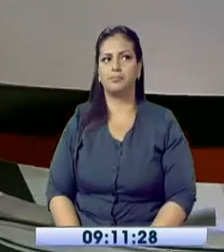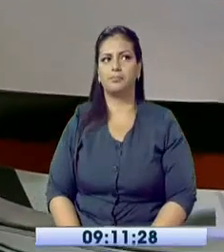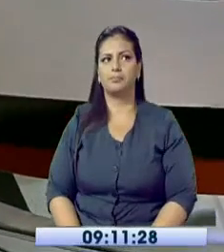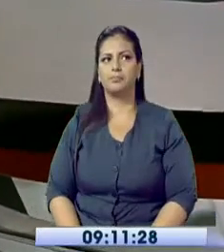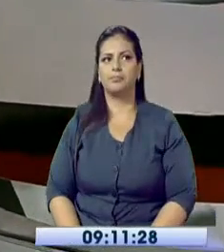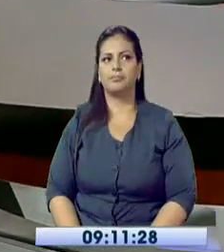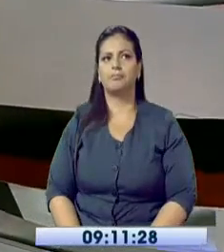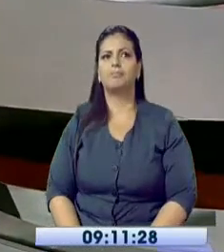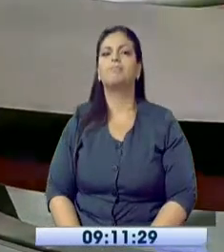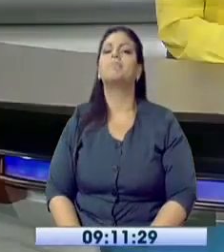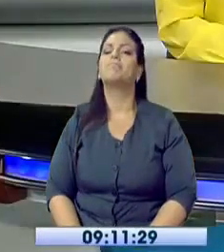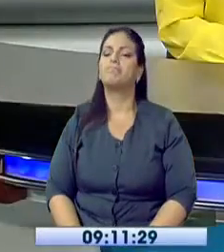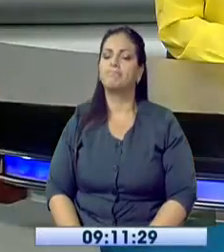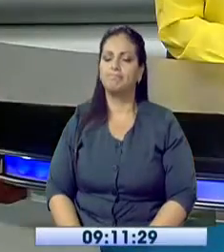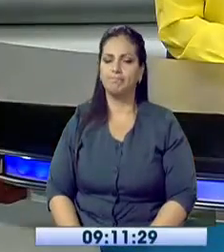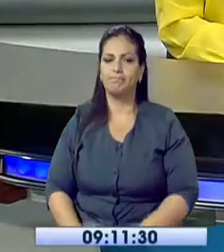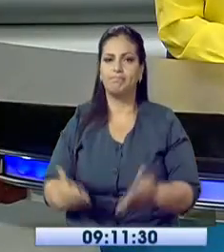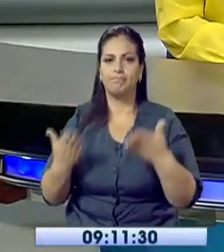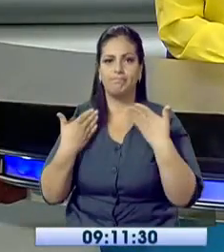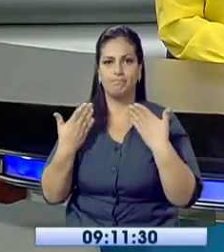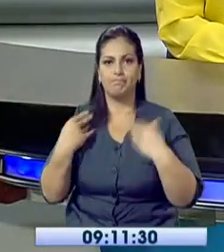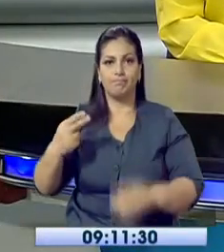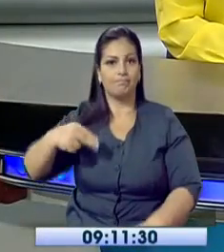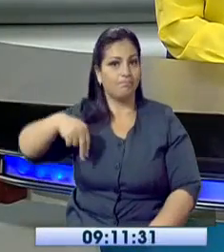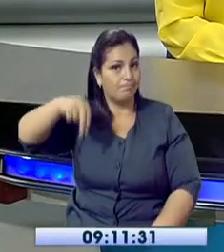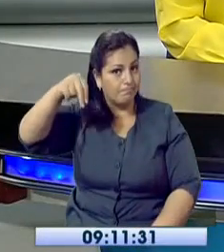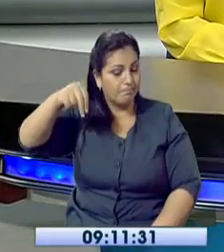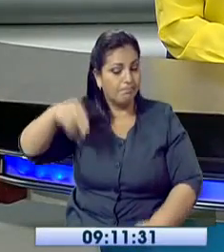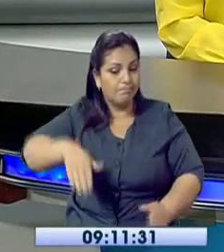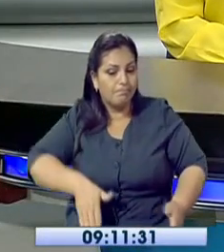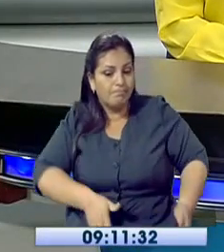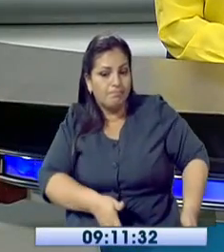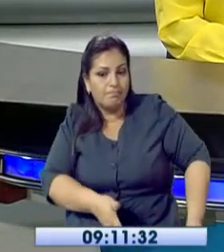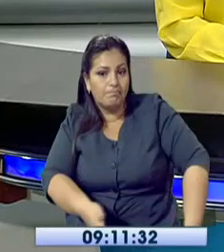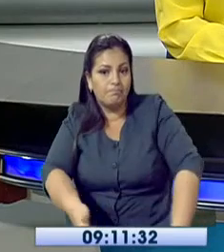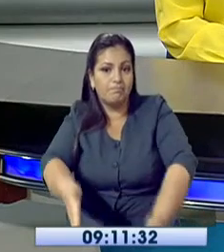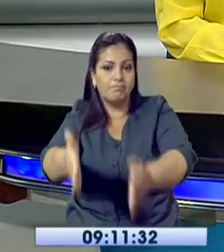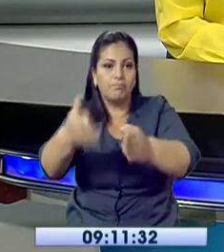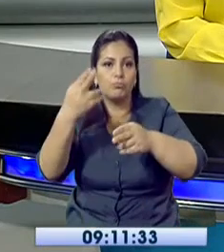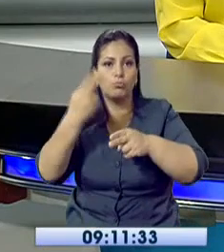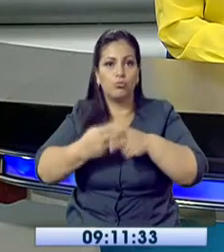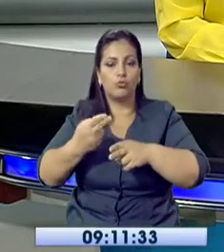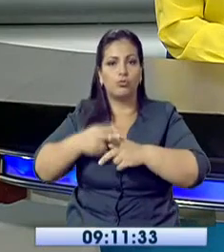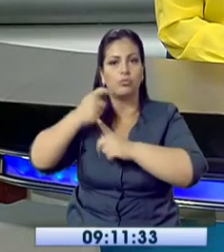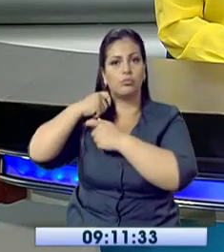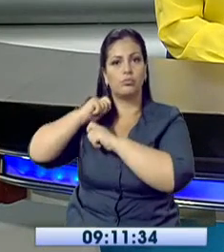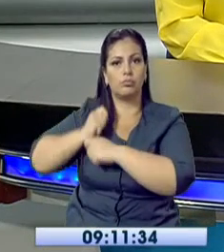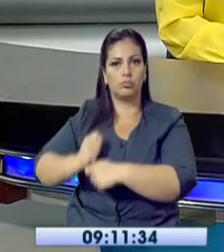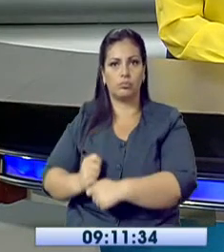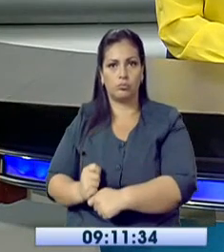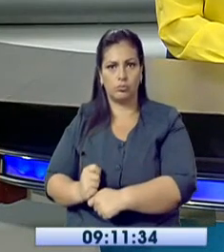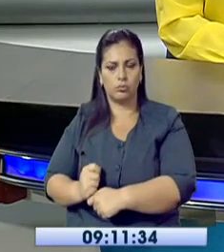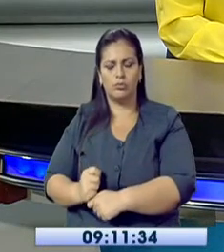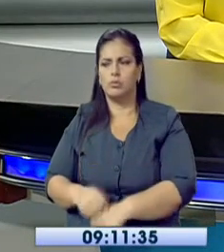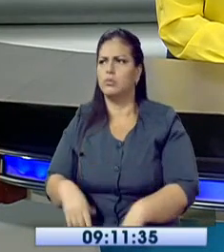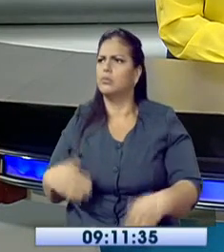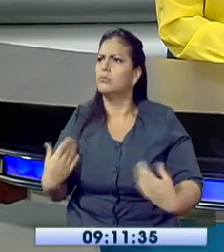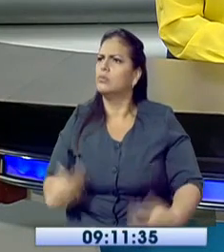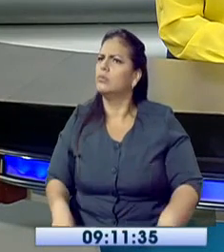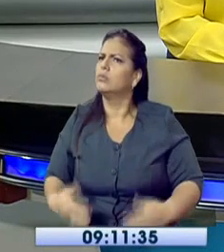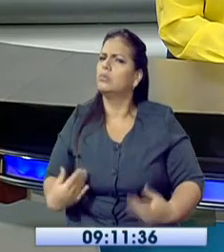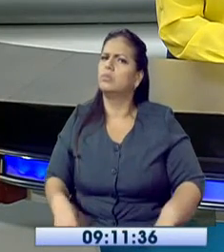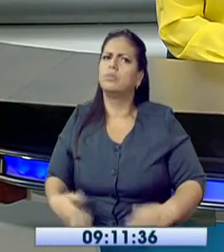solo en la autopista Narcisa de Jesús o Terminal Terrestre Pascuales, hablamos de esa autopista, se ha incrementado el número